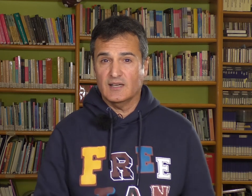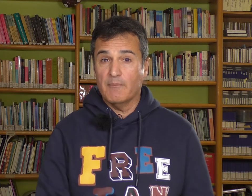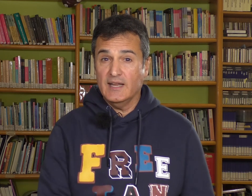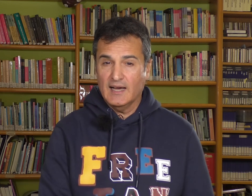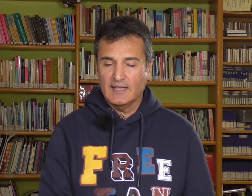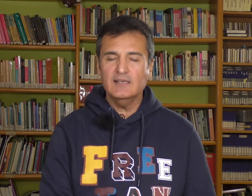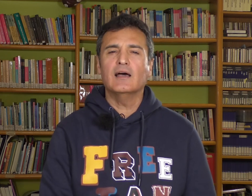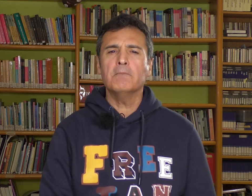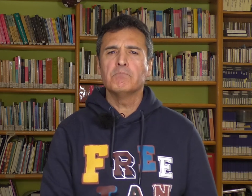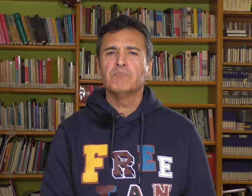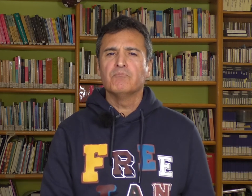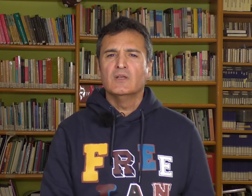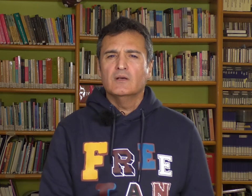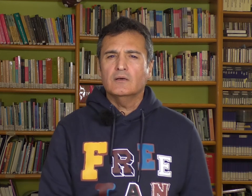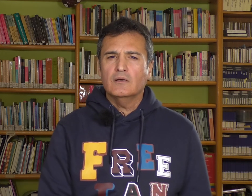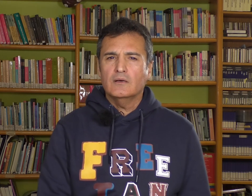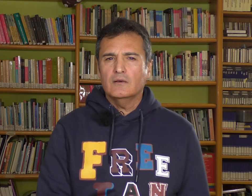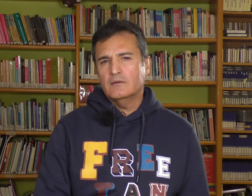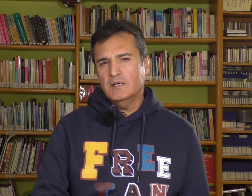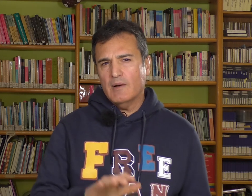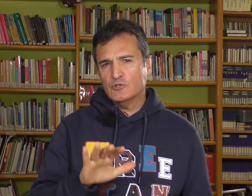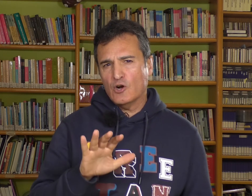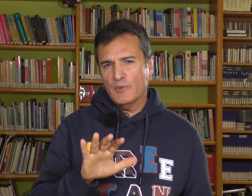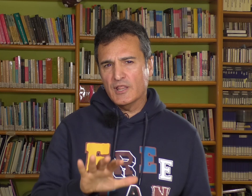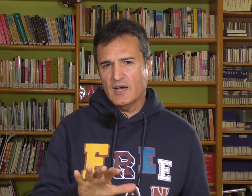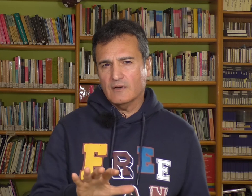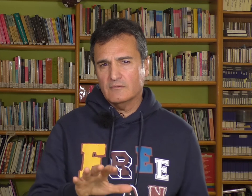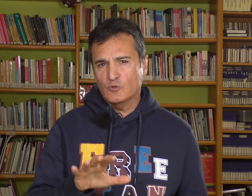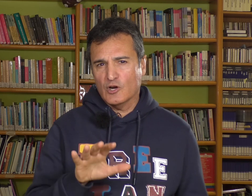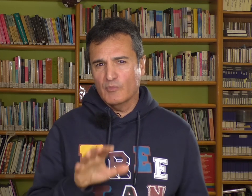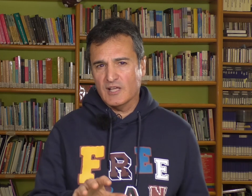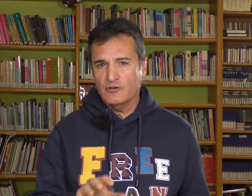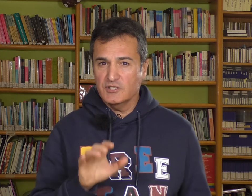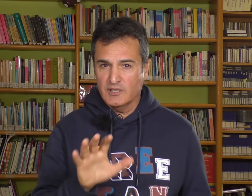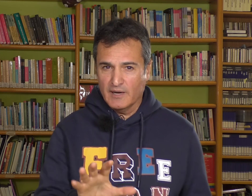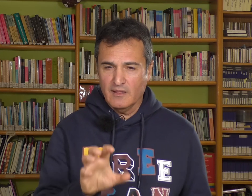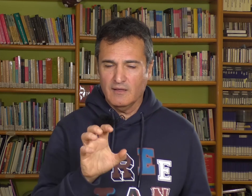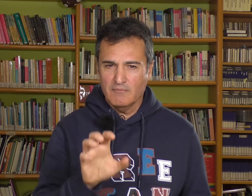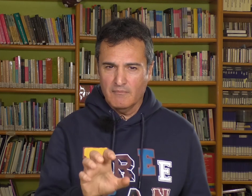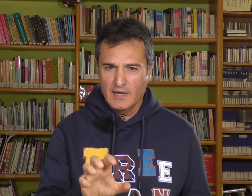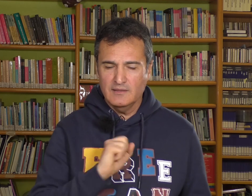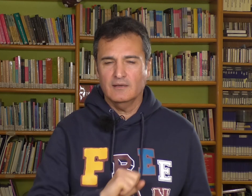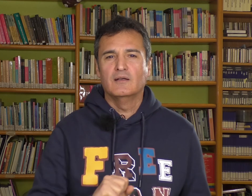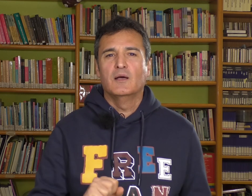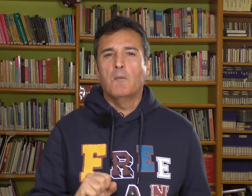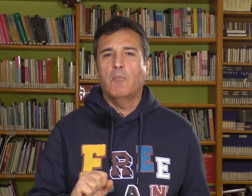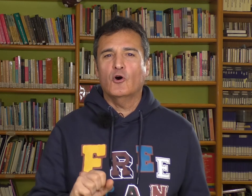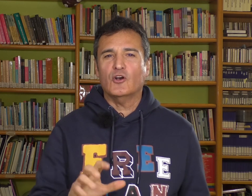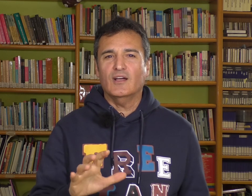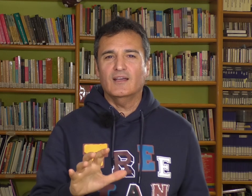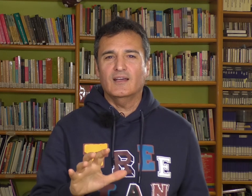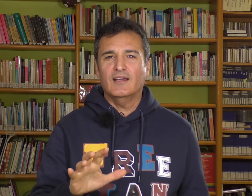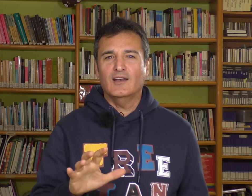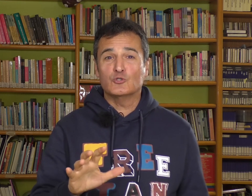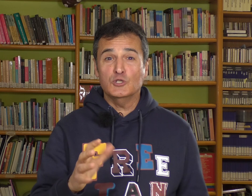de América Latina. Y vamos a comenzar nuestra conversación, si te parece, Maite,